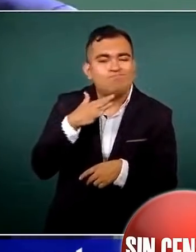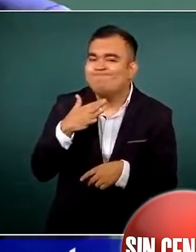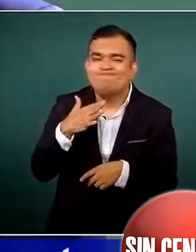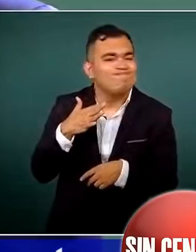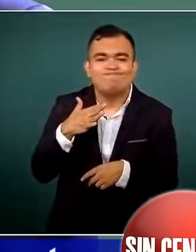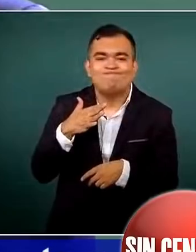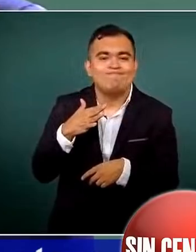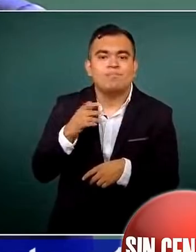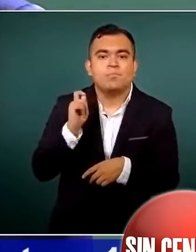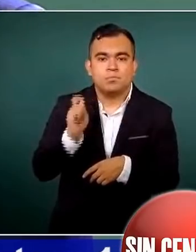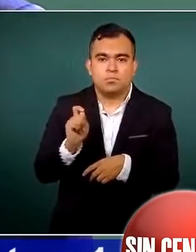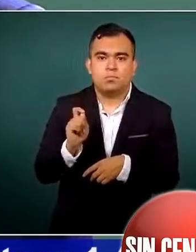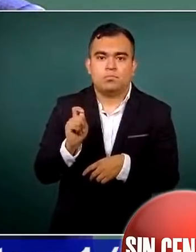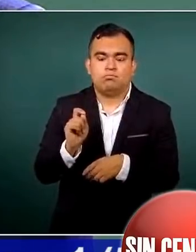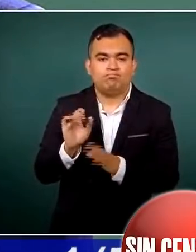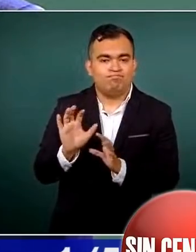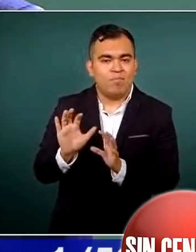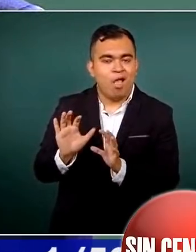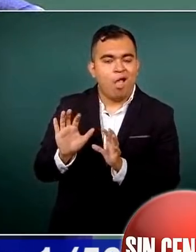le estigmatice.